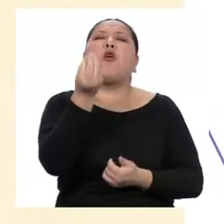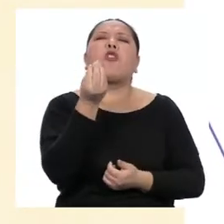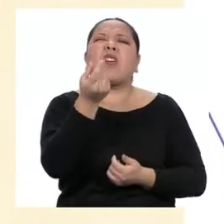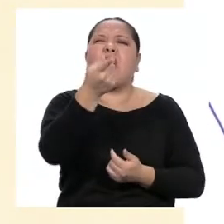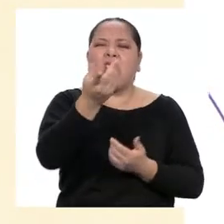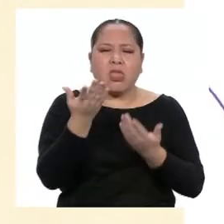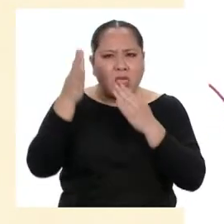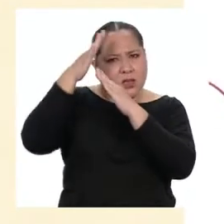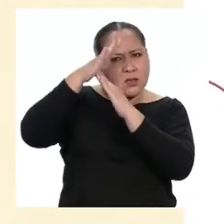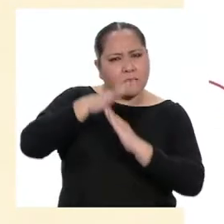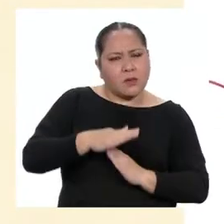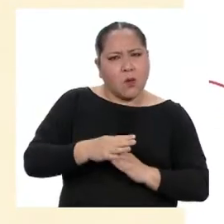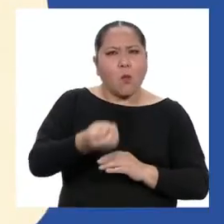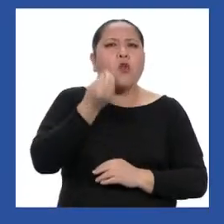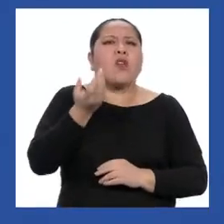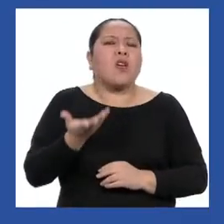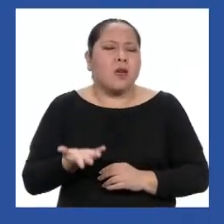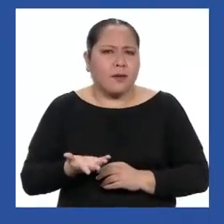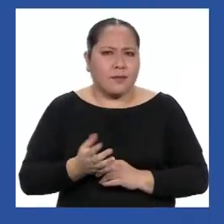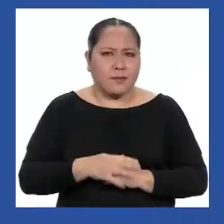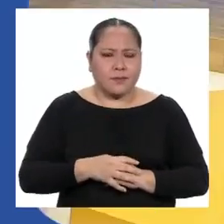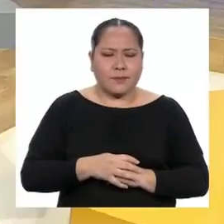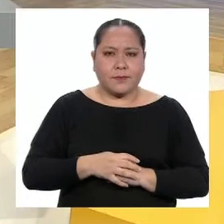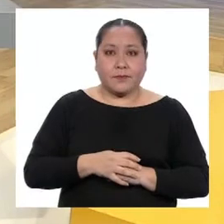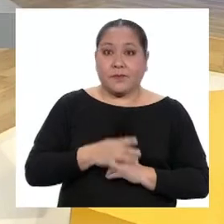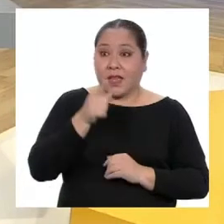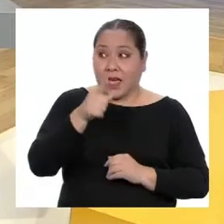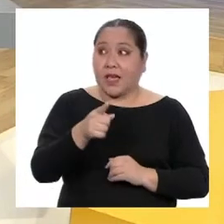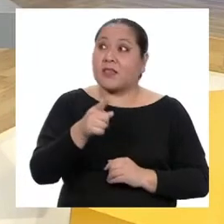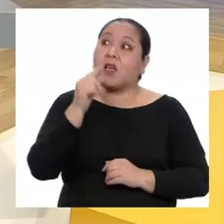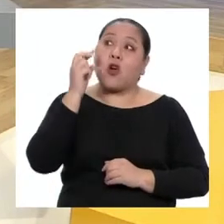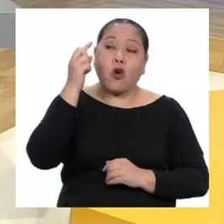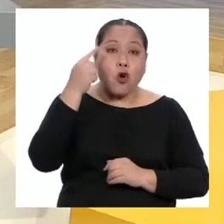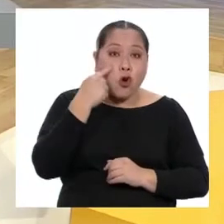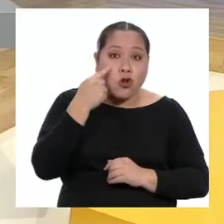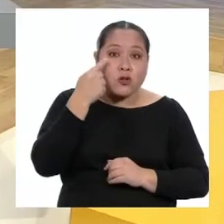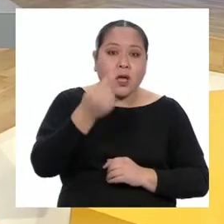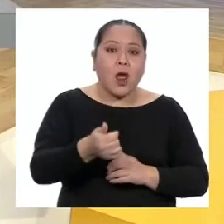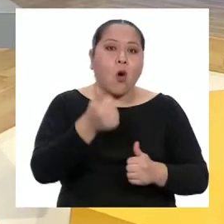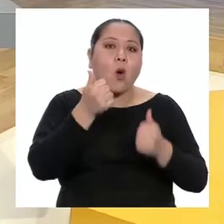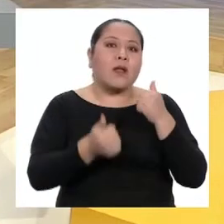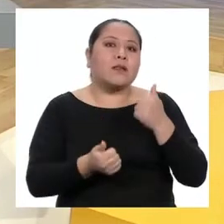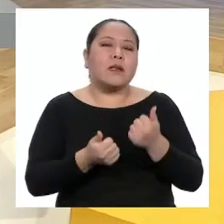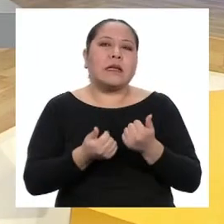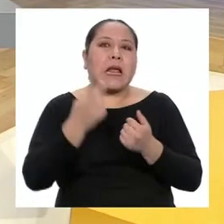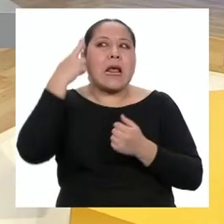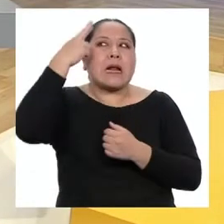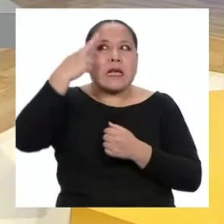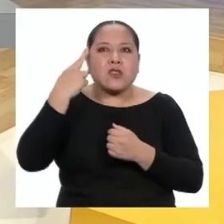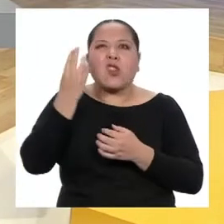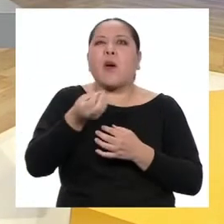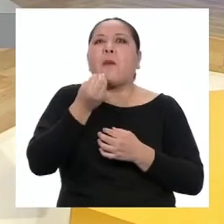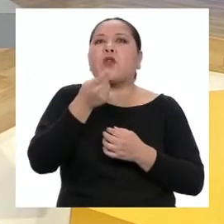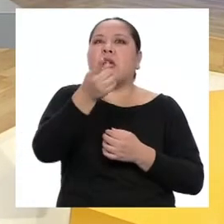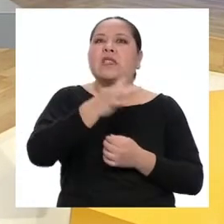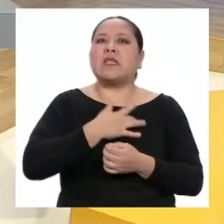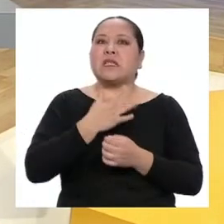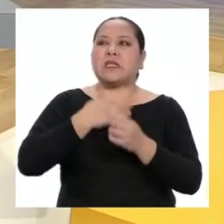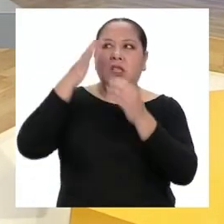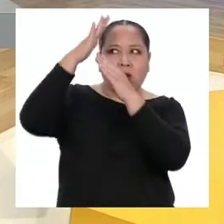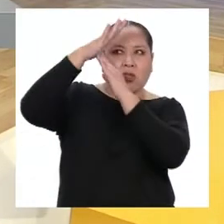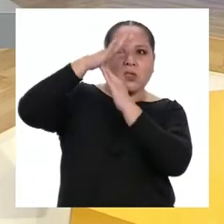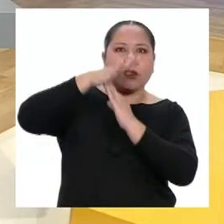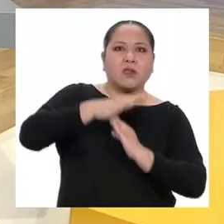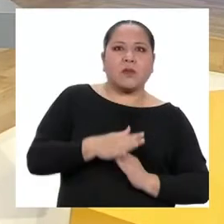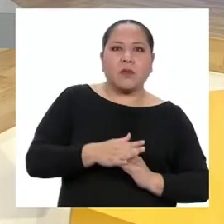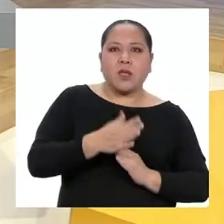de discriminación que vivieron. Así conoceremos las razones de la discriminación que pasaron las y